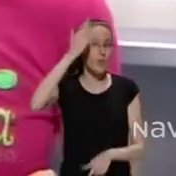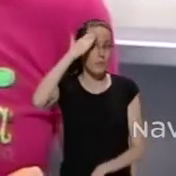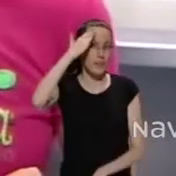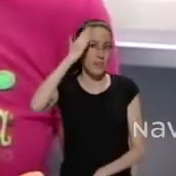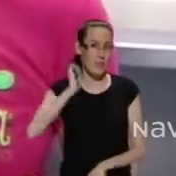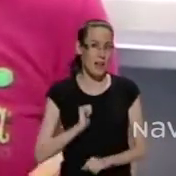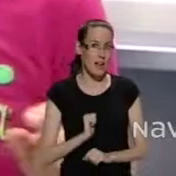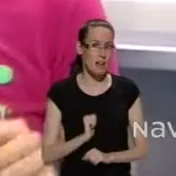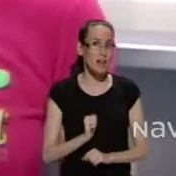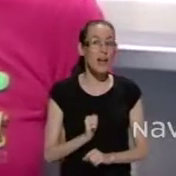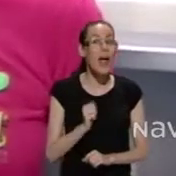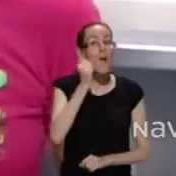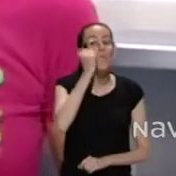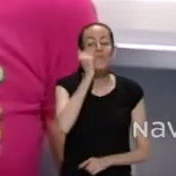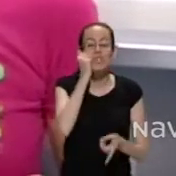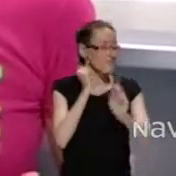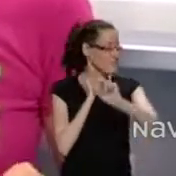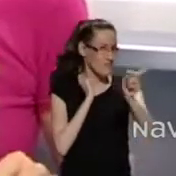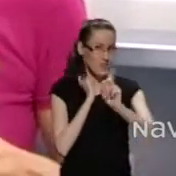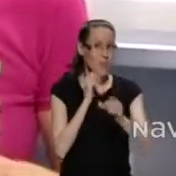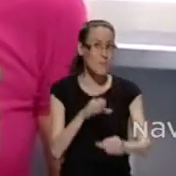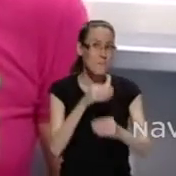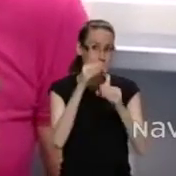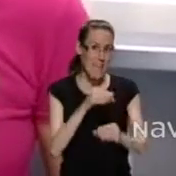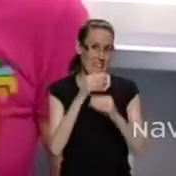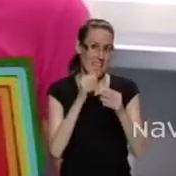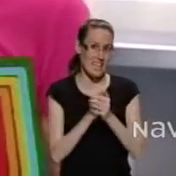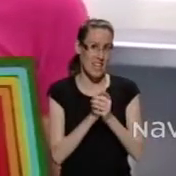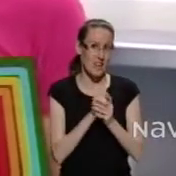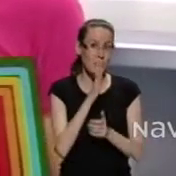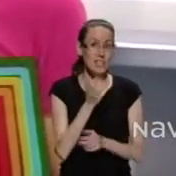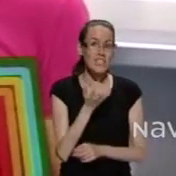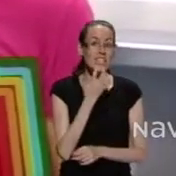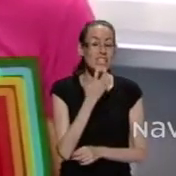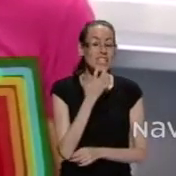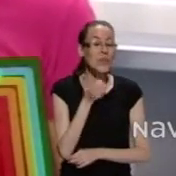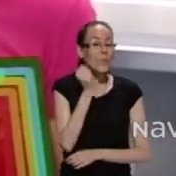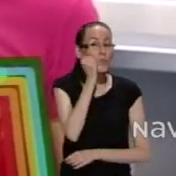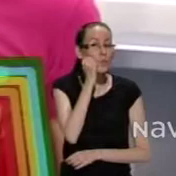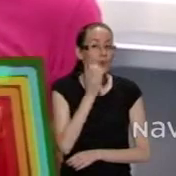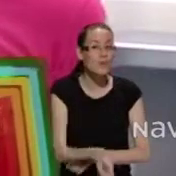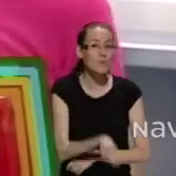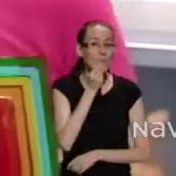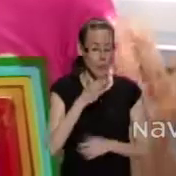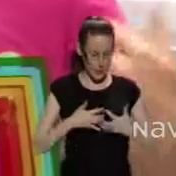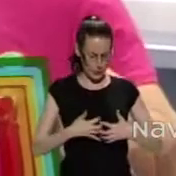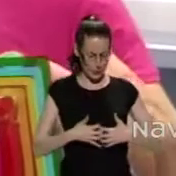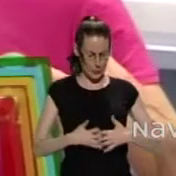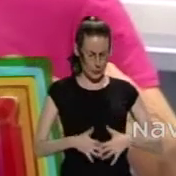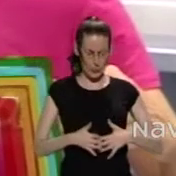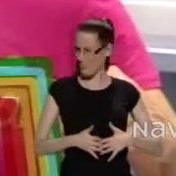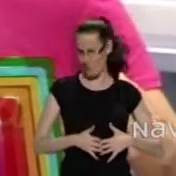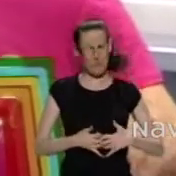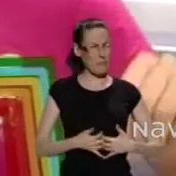guardaríamos para la merienda porque el postre interfiere en la buena digestión de una buena comida. Entonces, mejor